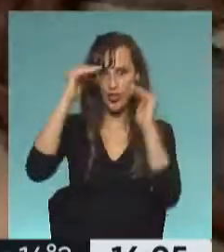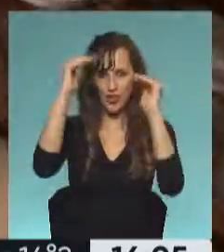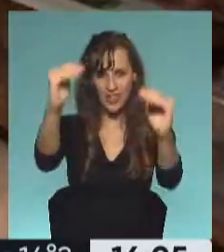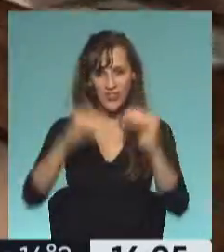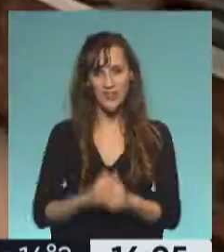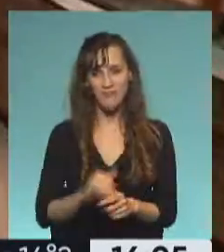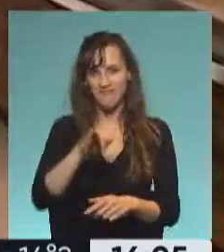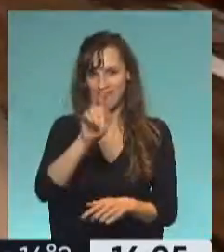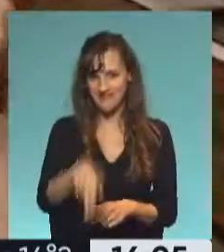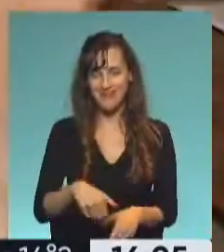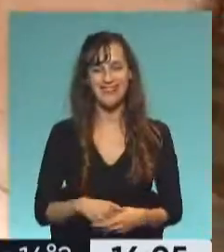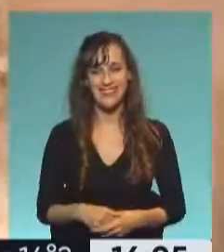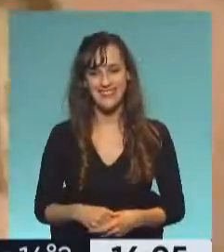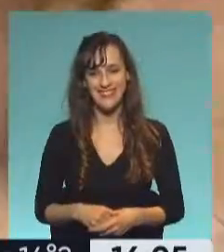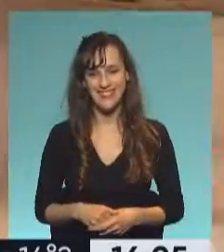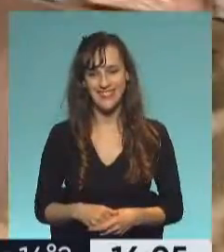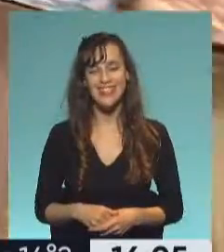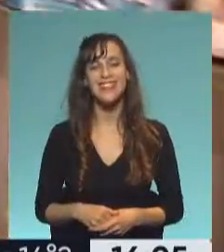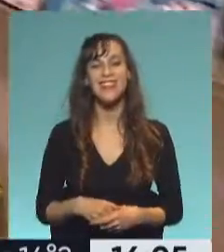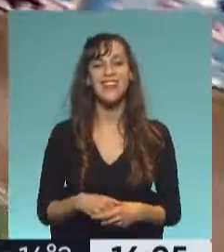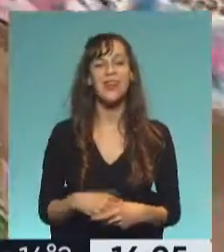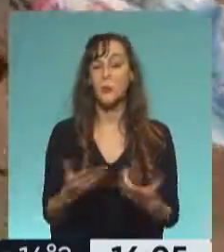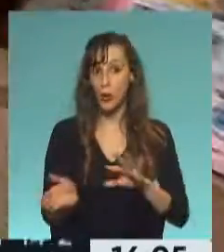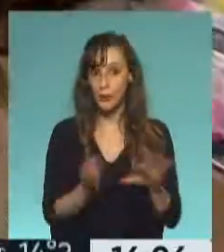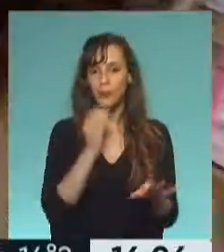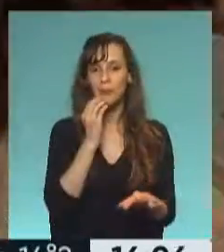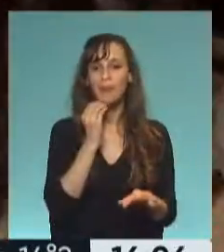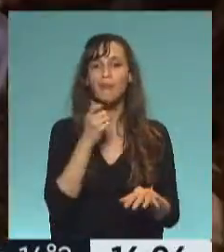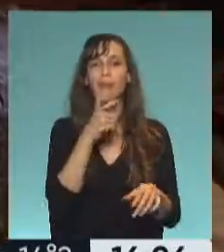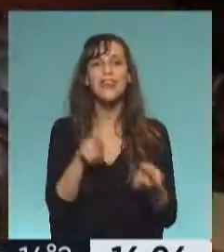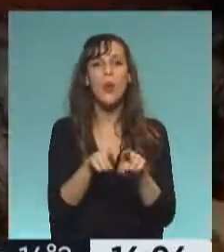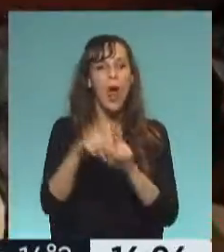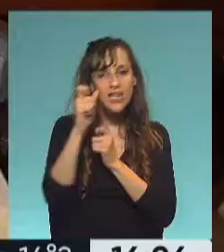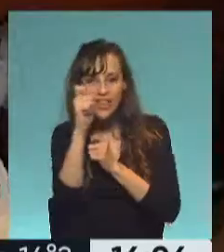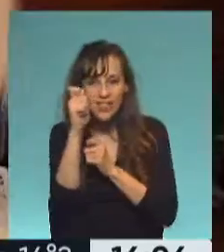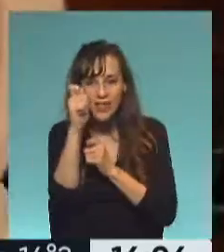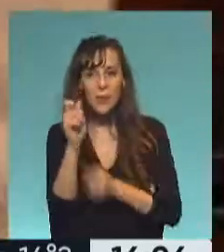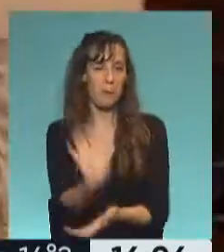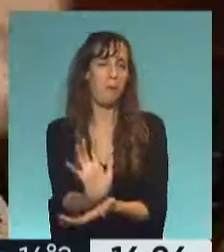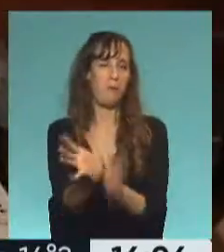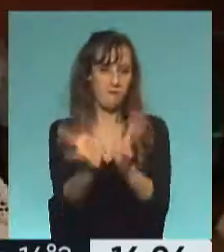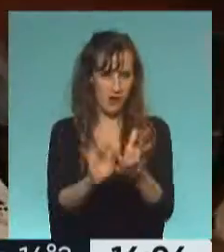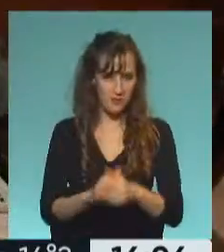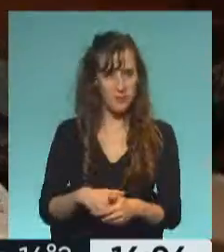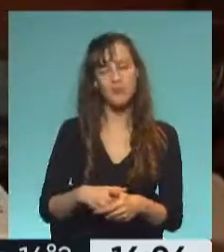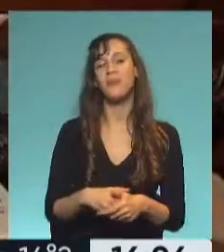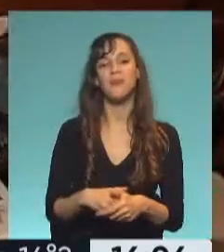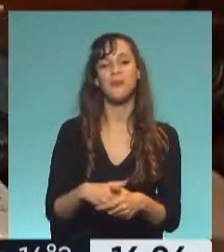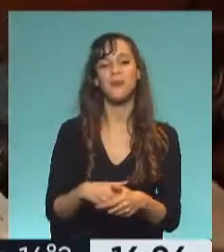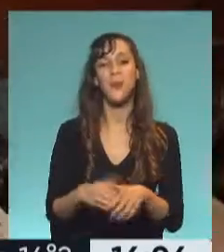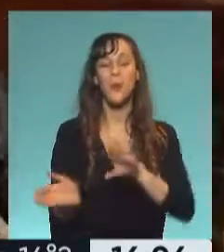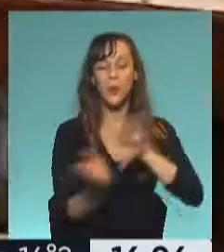poco atérmica acá. Del inspector Gadget. Bueno, vinimos. Claro, me tenía que poner como intelectual para la ocasión, ¿no es así?